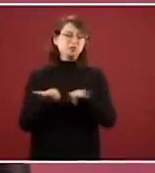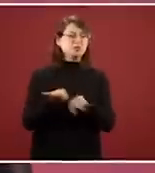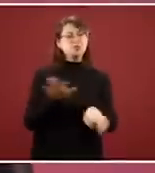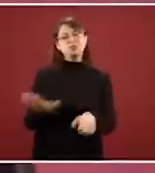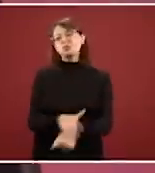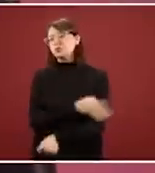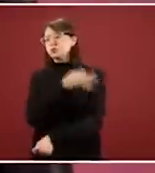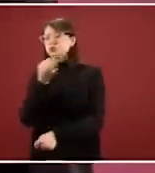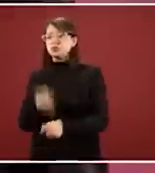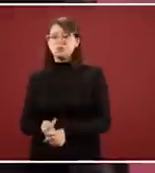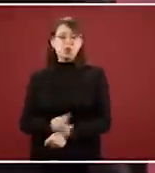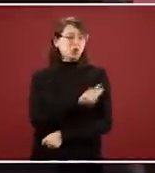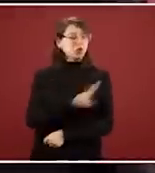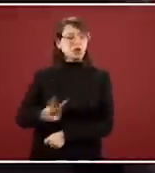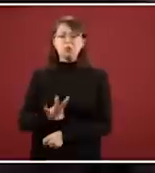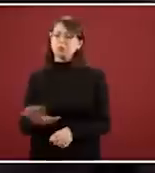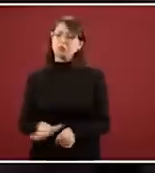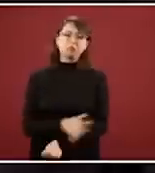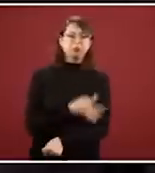o de lunes a viernes